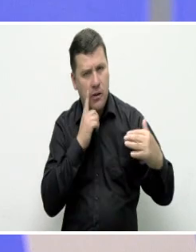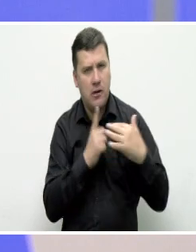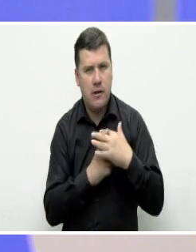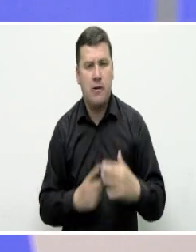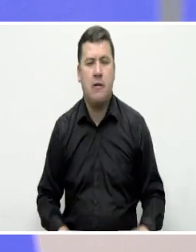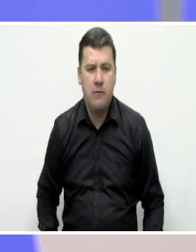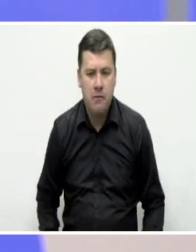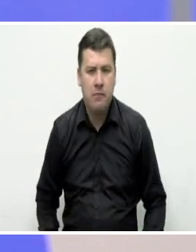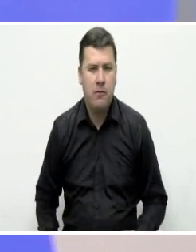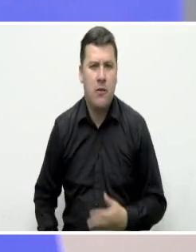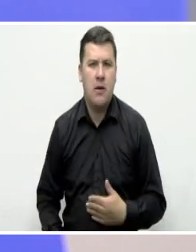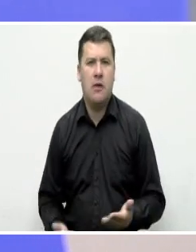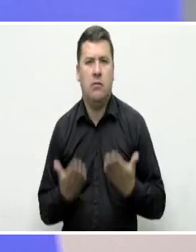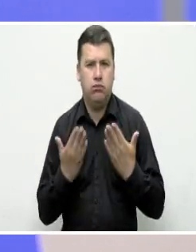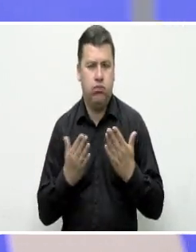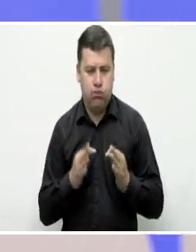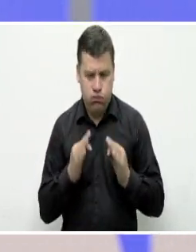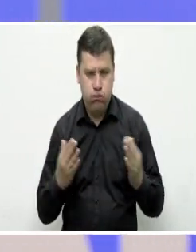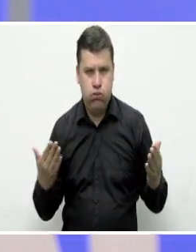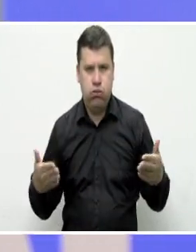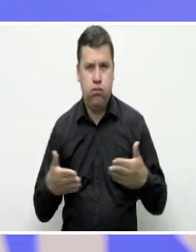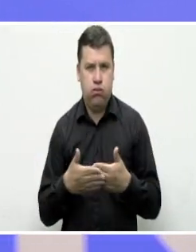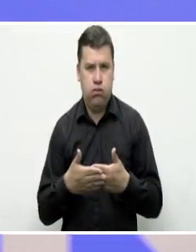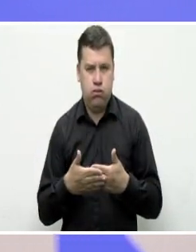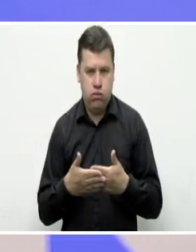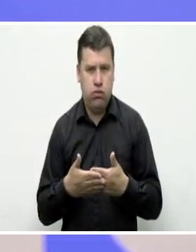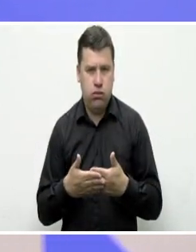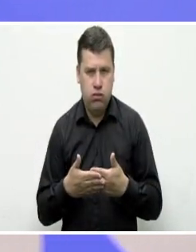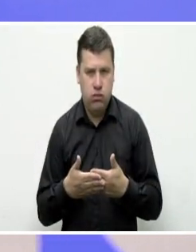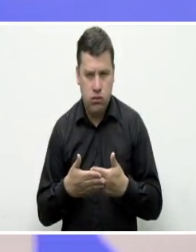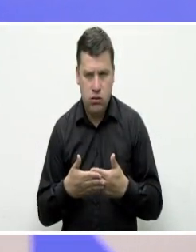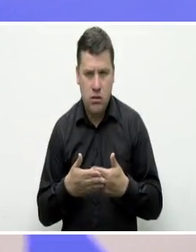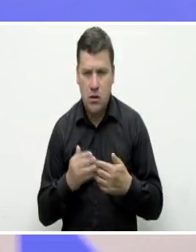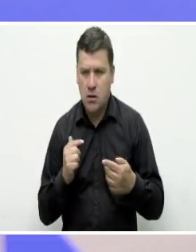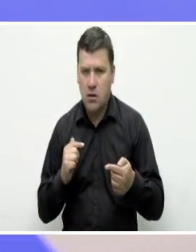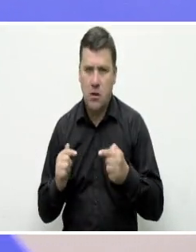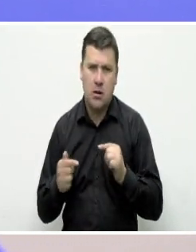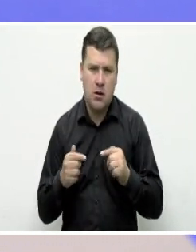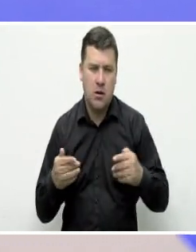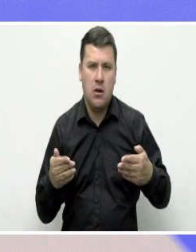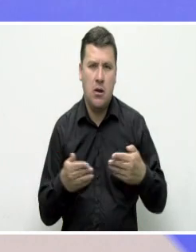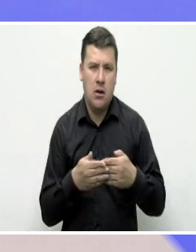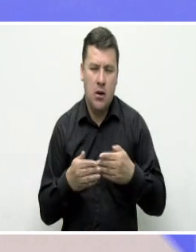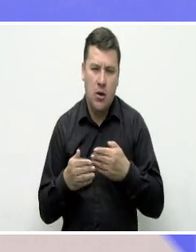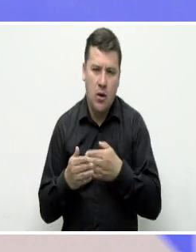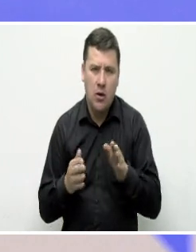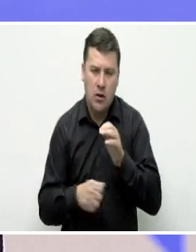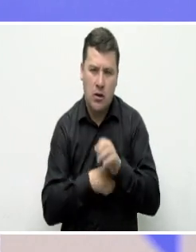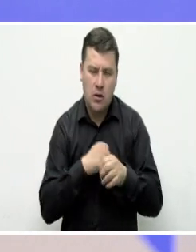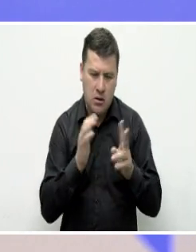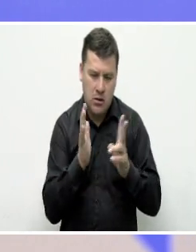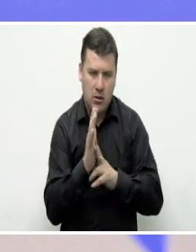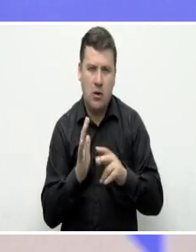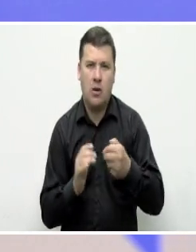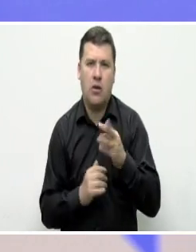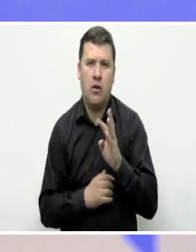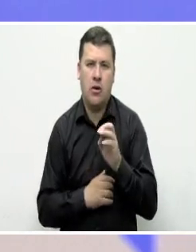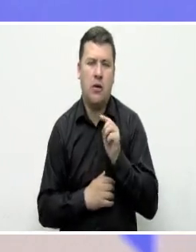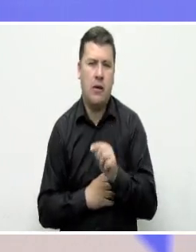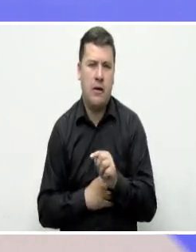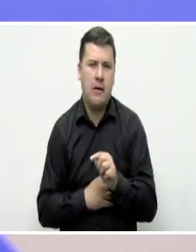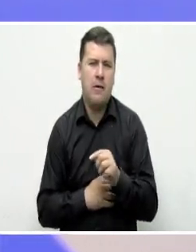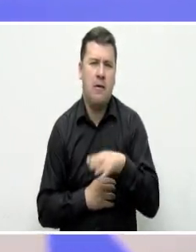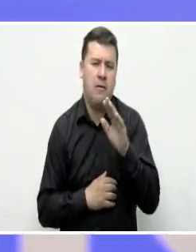Y esto nos ha permitido definitivamente bajar esa conflictividad y en el curso del 2018 hemos recibido